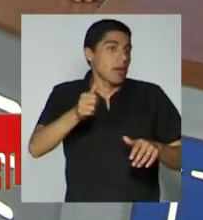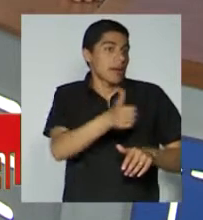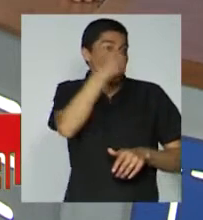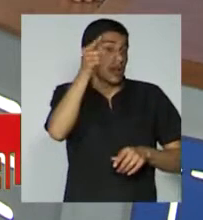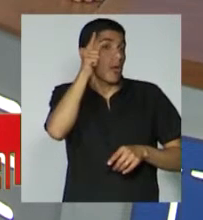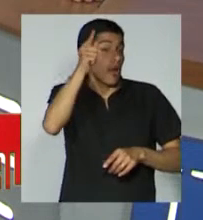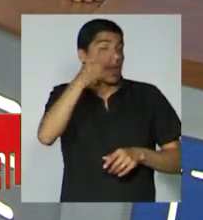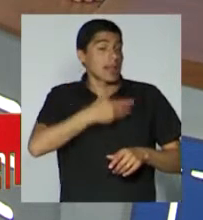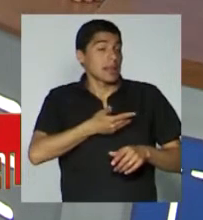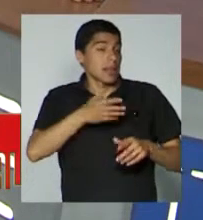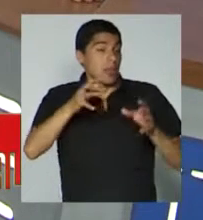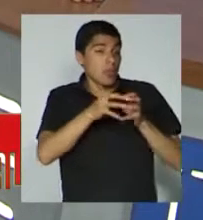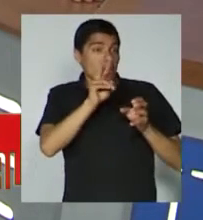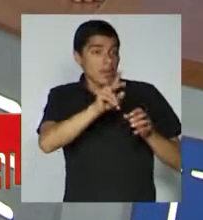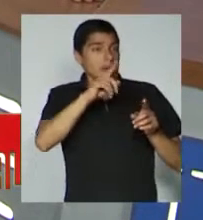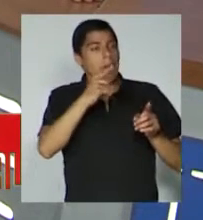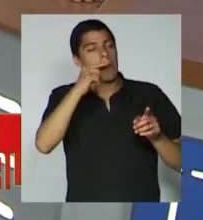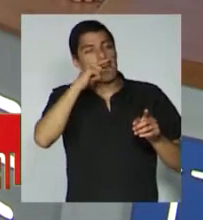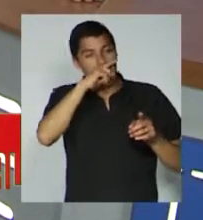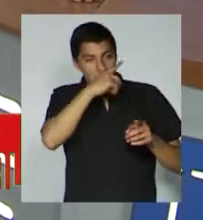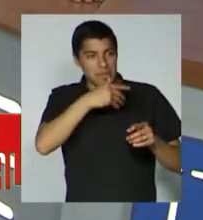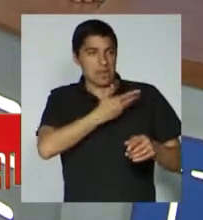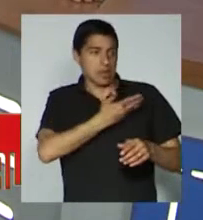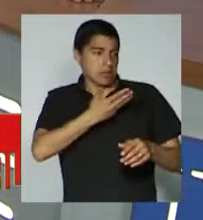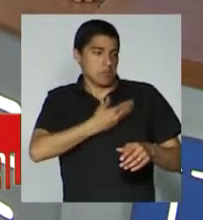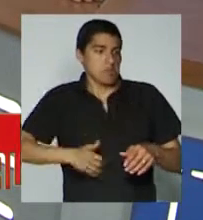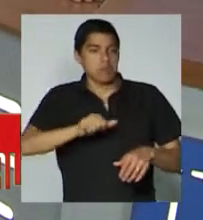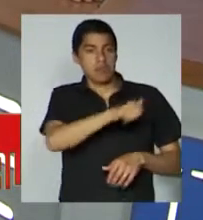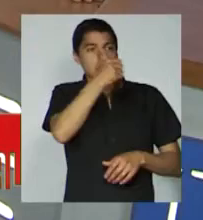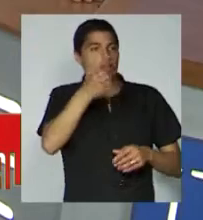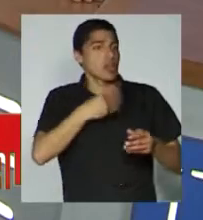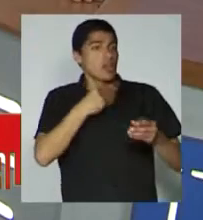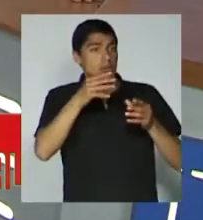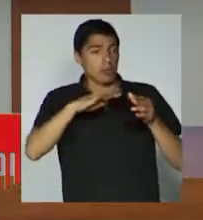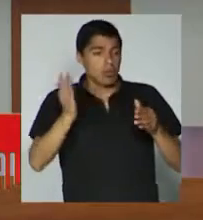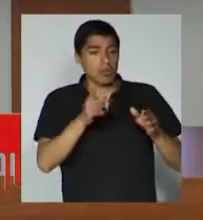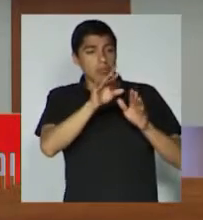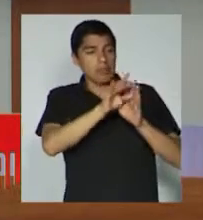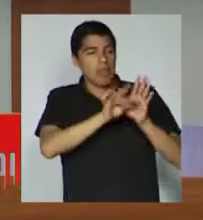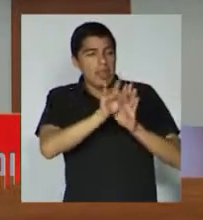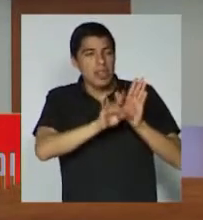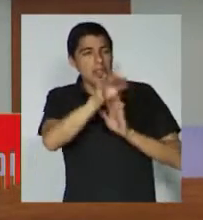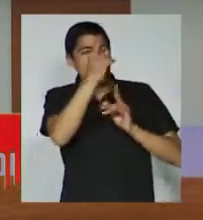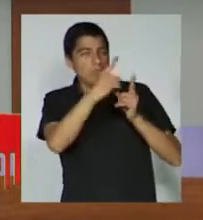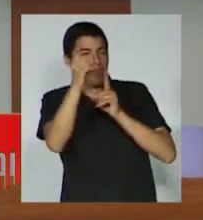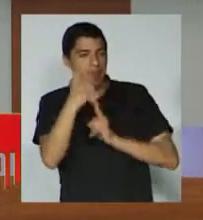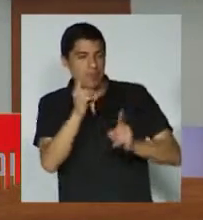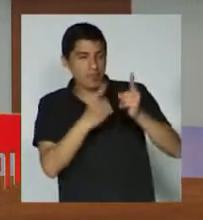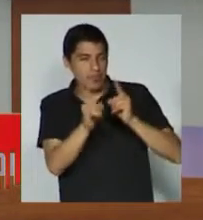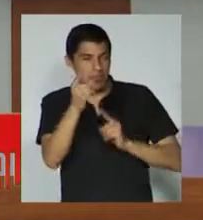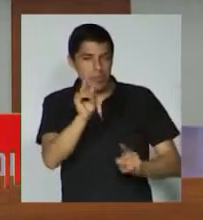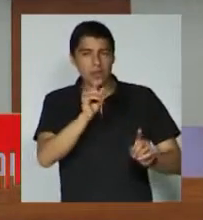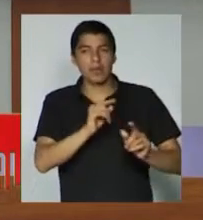Victoria, de hecho. Claro. Y para presidente Macri y para gobernador han sido todos resultados distintos en Santa Fe. Sí, esto es claro. Y yo te